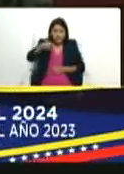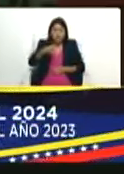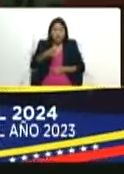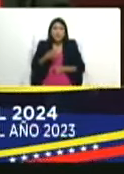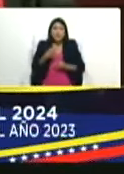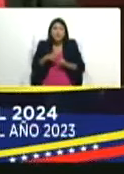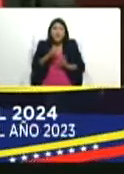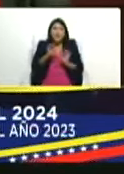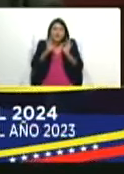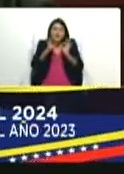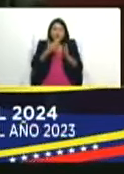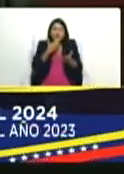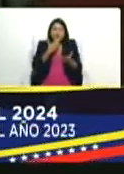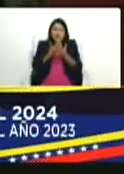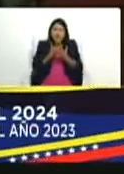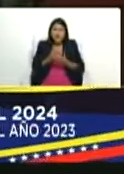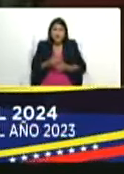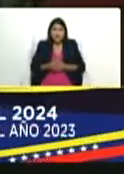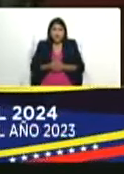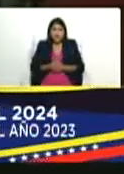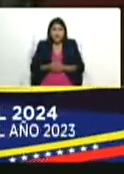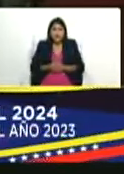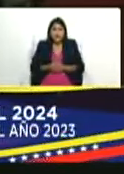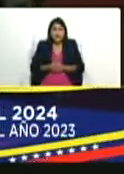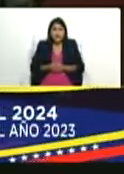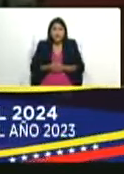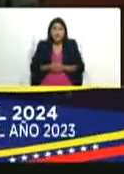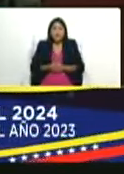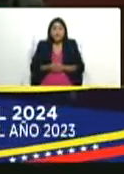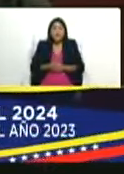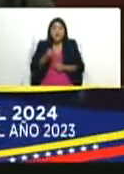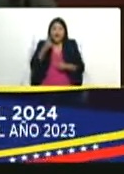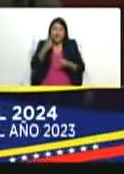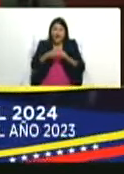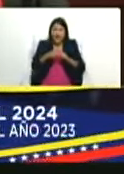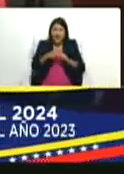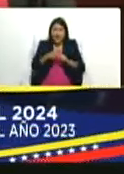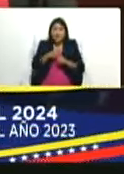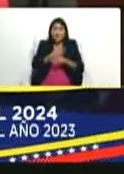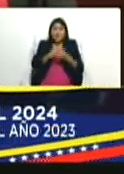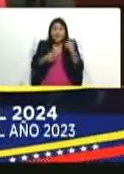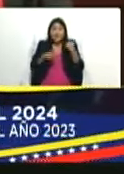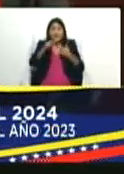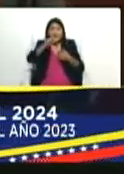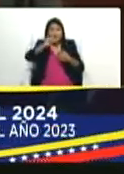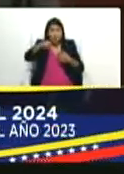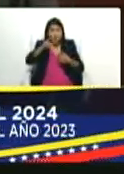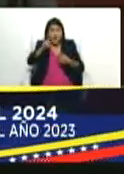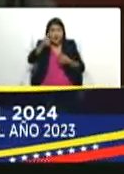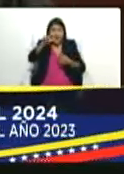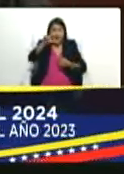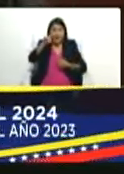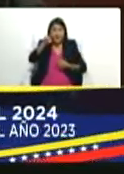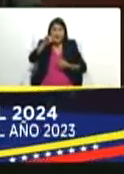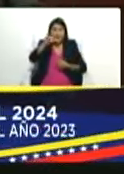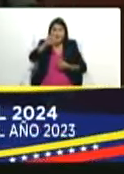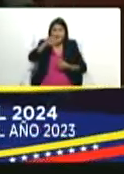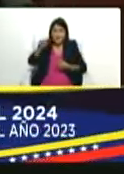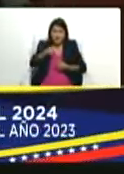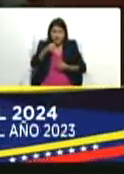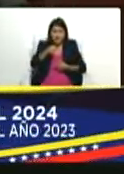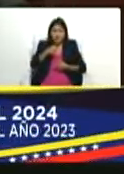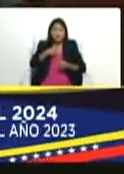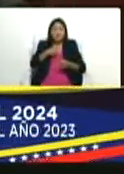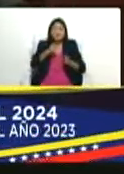muy especialmente a la magistrada Gladys Gutiérrez, que en su gestión como presidente del Tribunal Supremo de Justicia ha